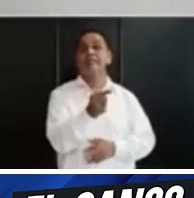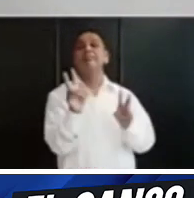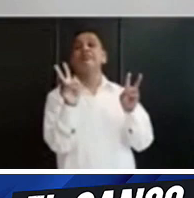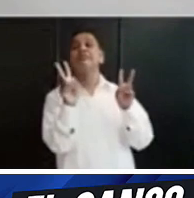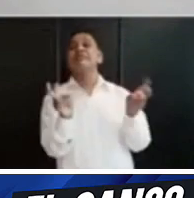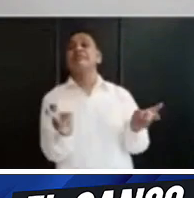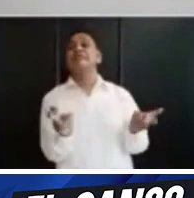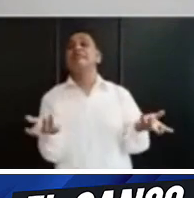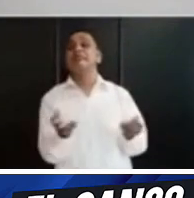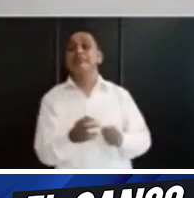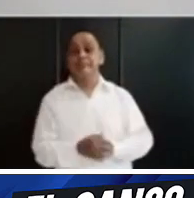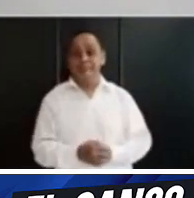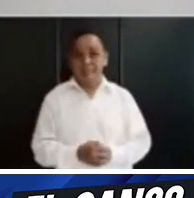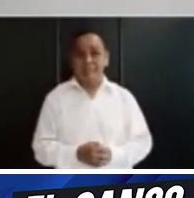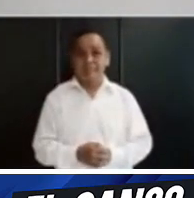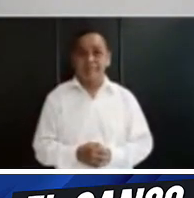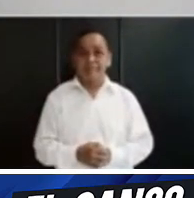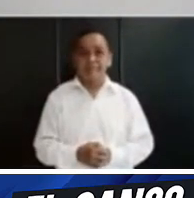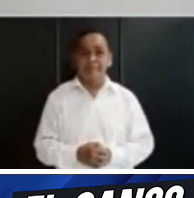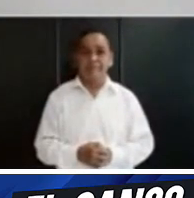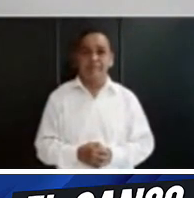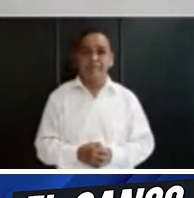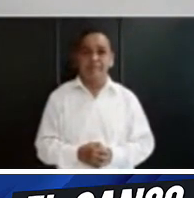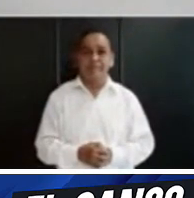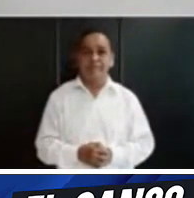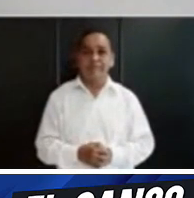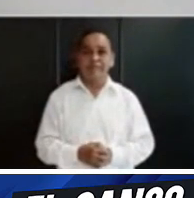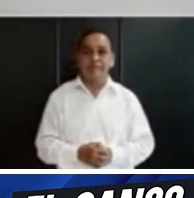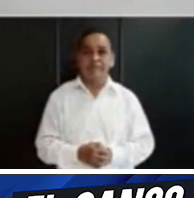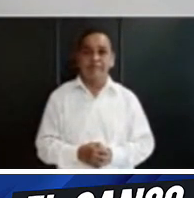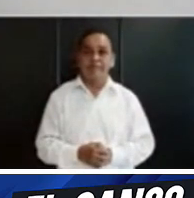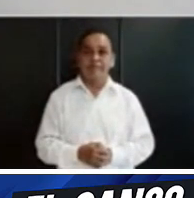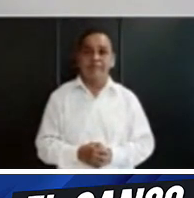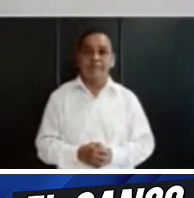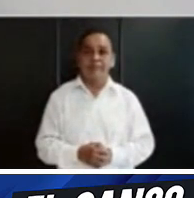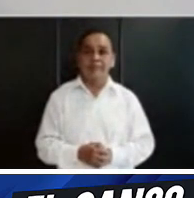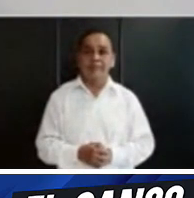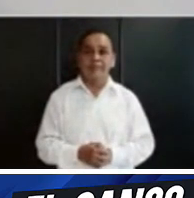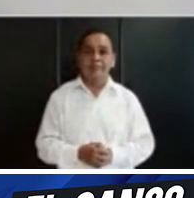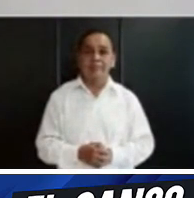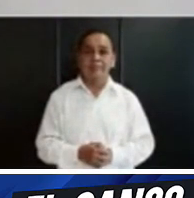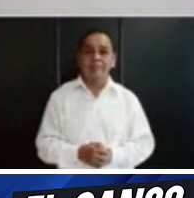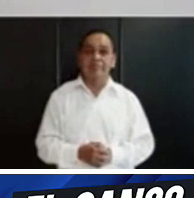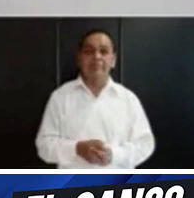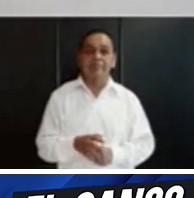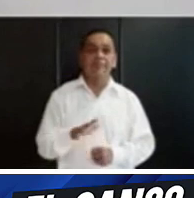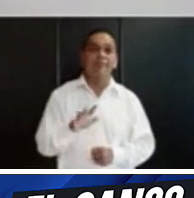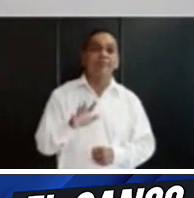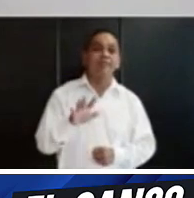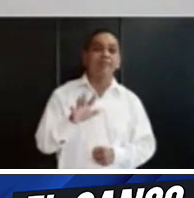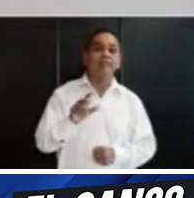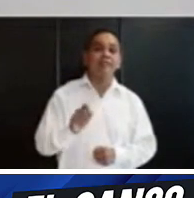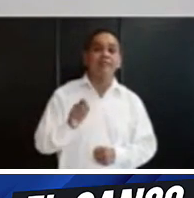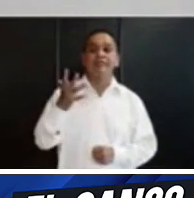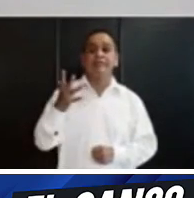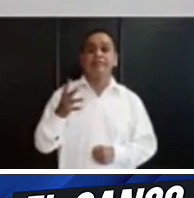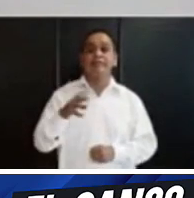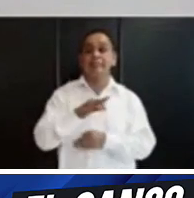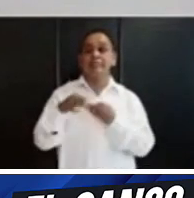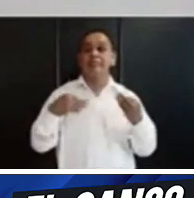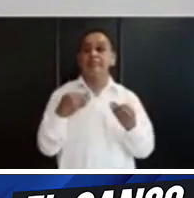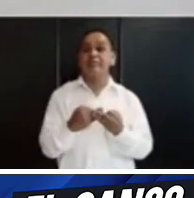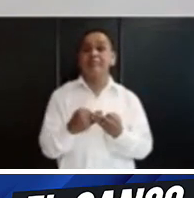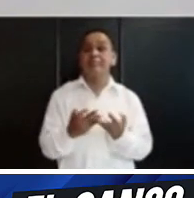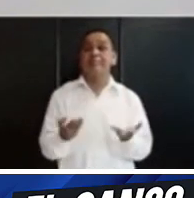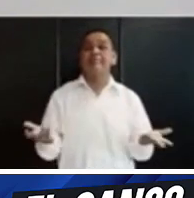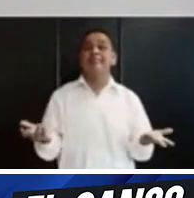¿Qué otro tema tienes ahí? Solá, ya tienes la mitad. ¿Cuánto le pasa? Órale. 2.5 en dólares. Hijo de